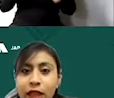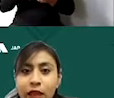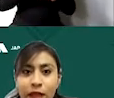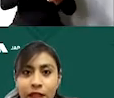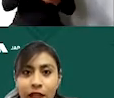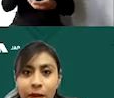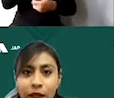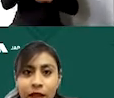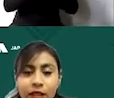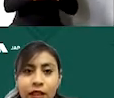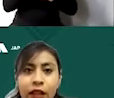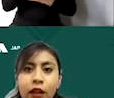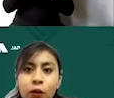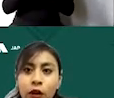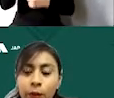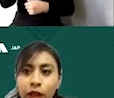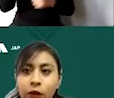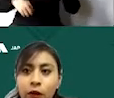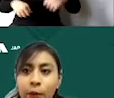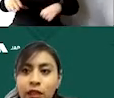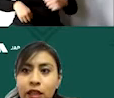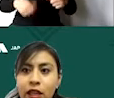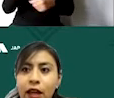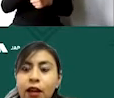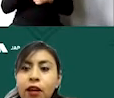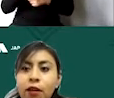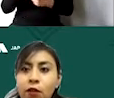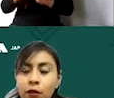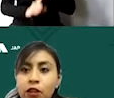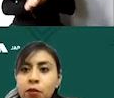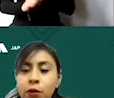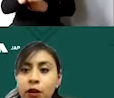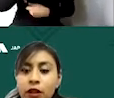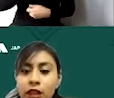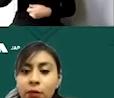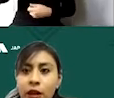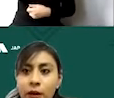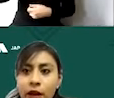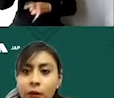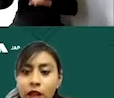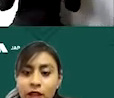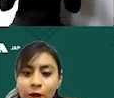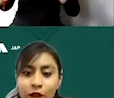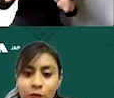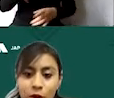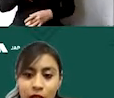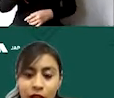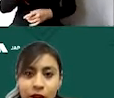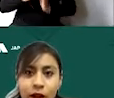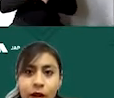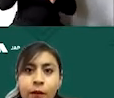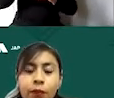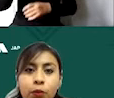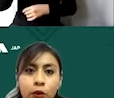recordamos que esta actividad será grabada. Si tienen algún inconveniente con aparecer en ella, infórmenos por medio del chat para llevar a cabo la edición